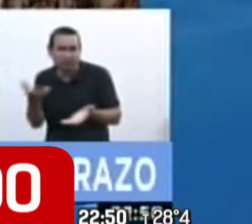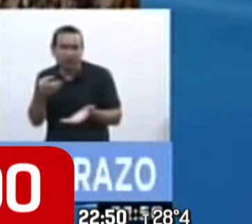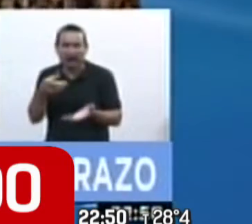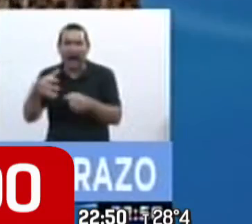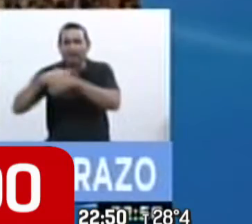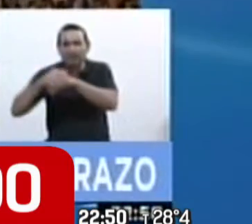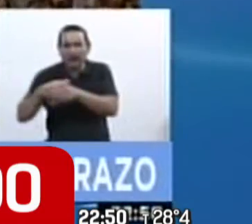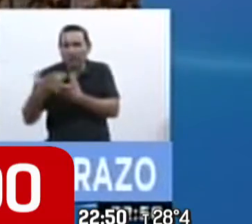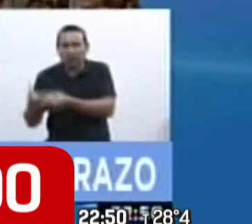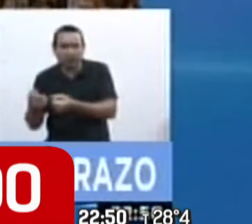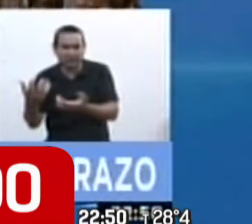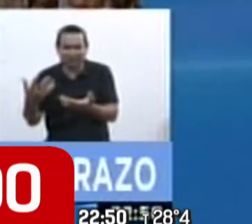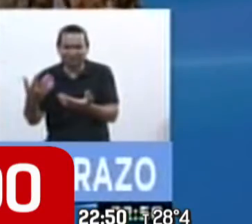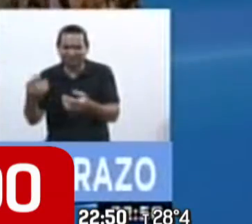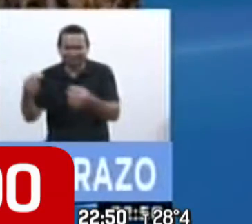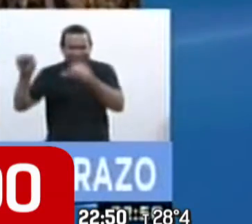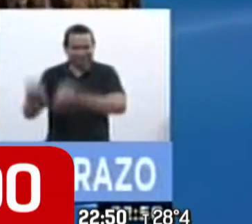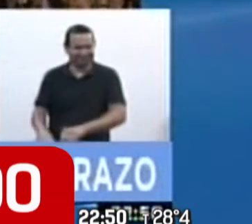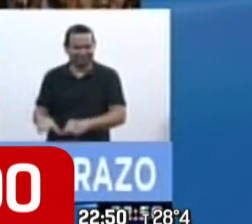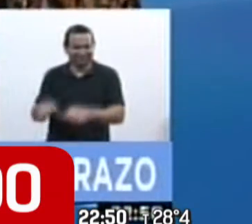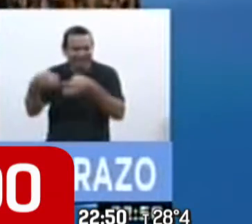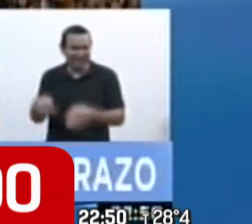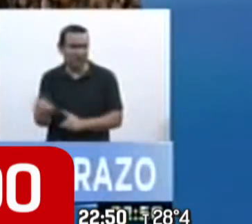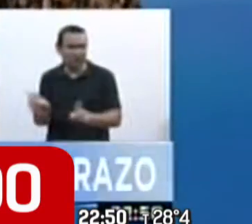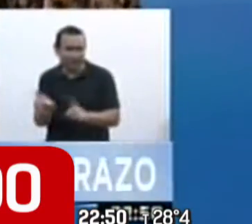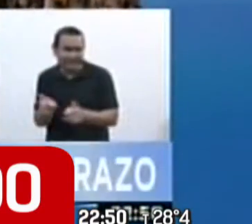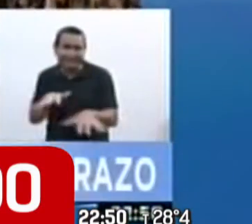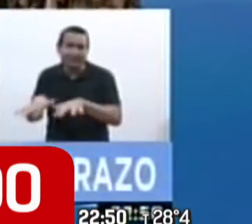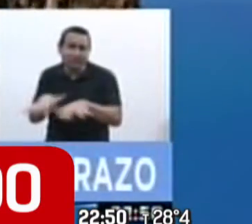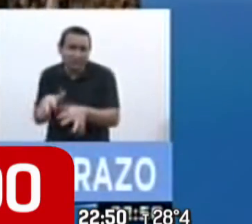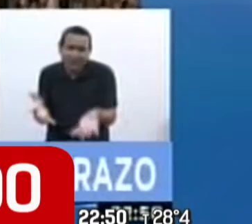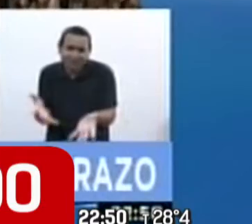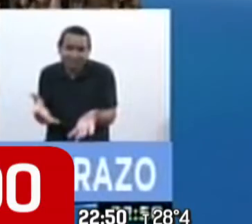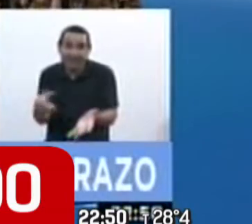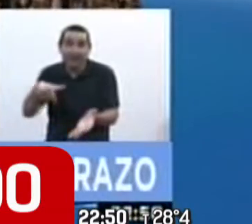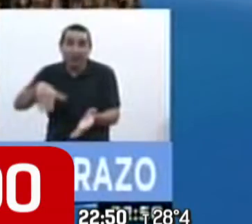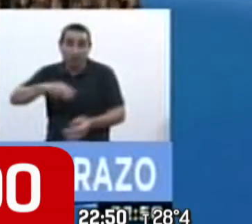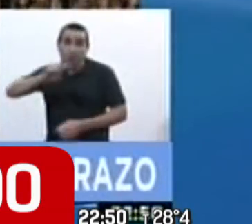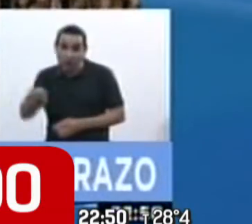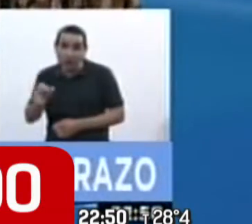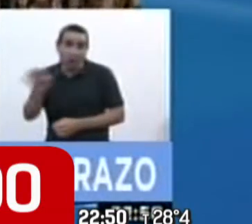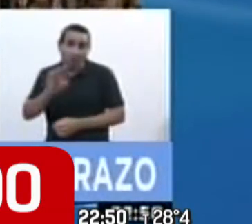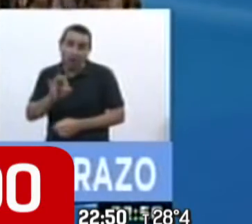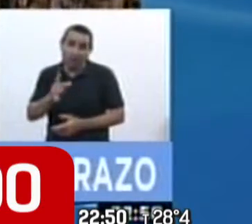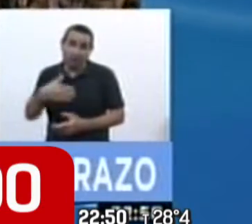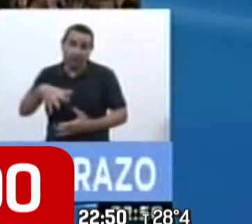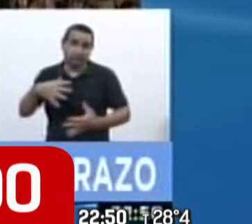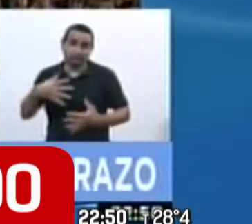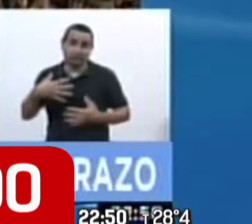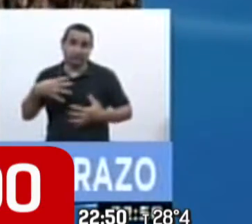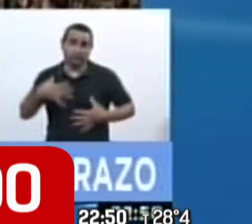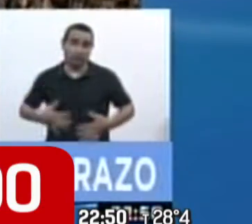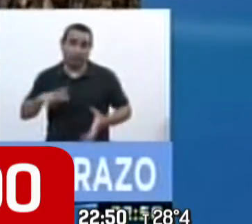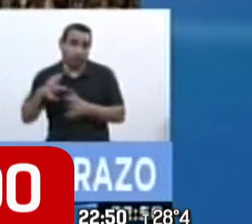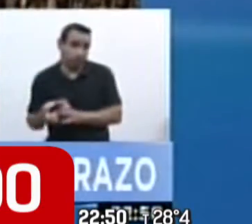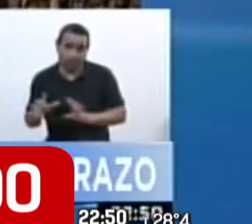una amiga, con herramientas que no corresponden, en situaciones que seguramente, si no va a perder la vida, va a perder parte de su